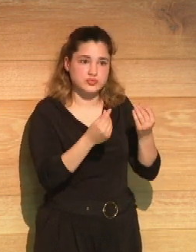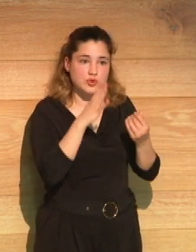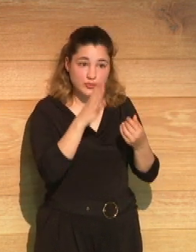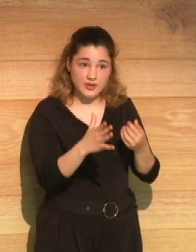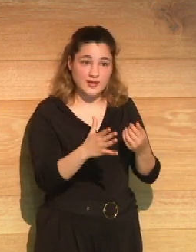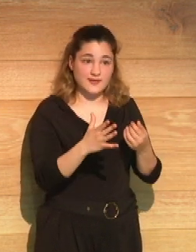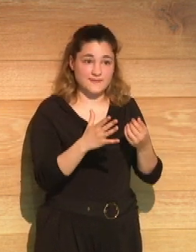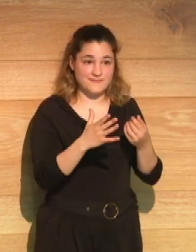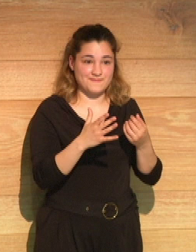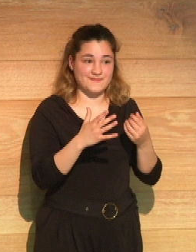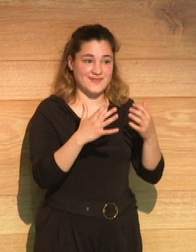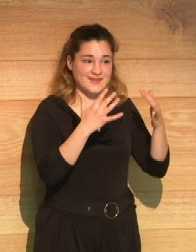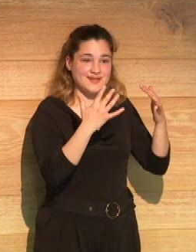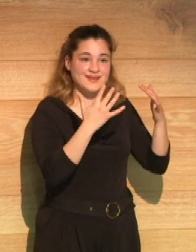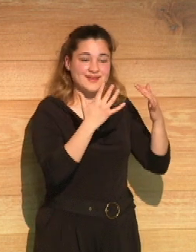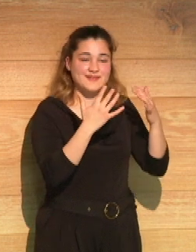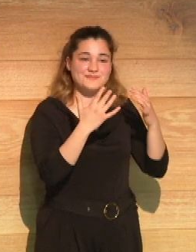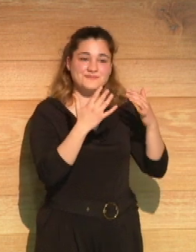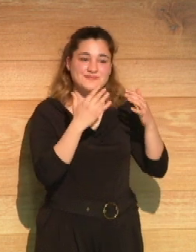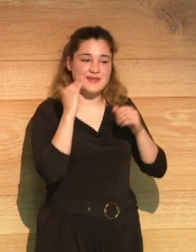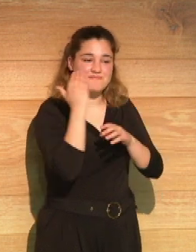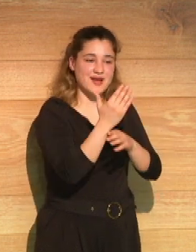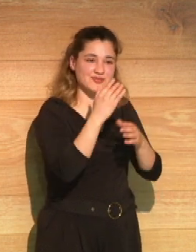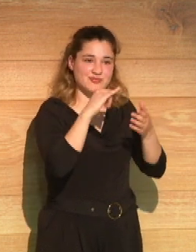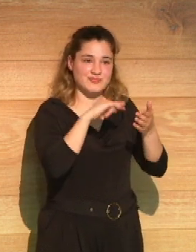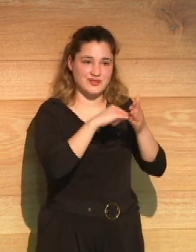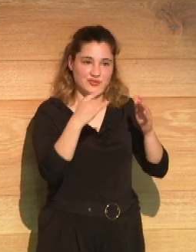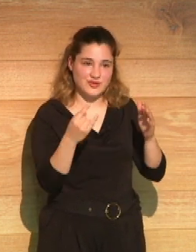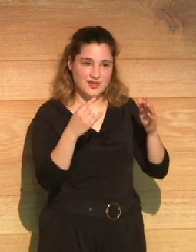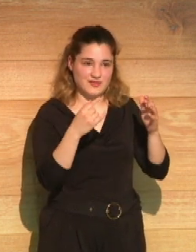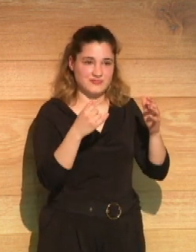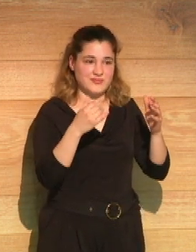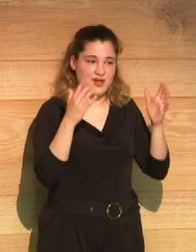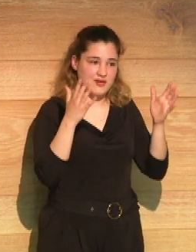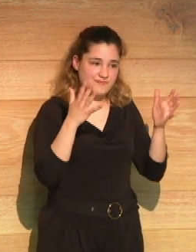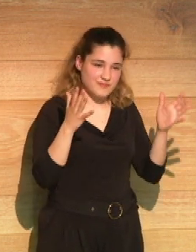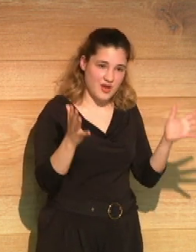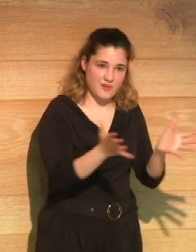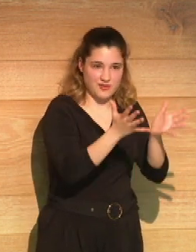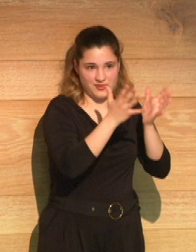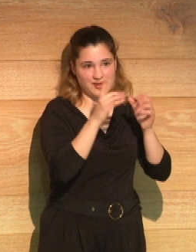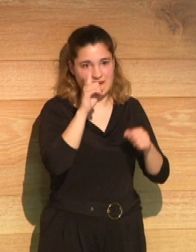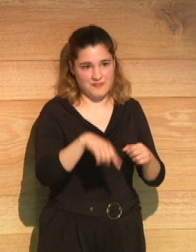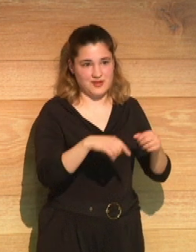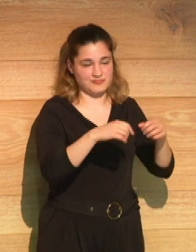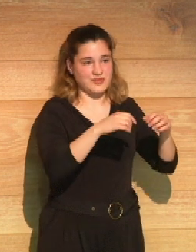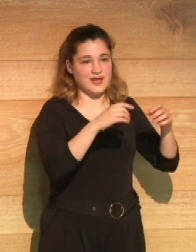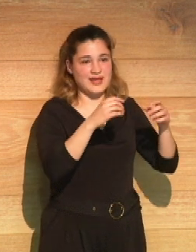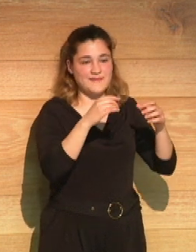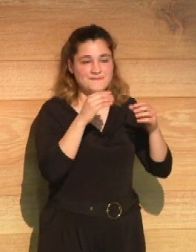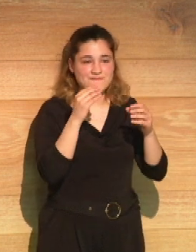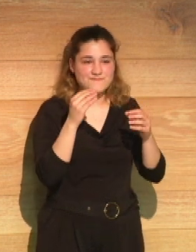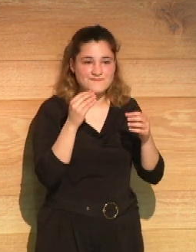amplía el impacto de las iniciativas de digitalización, amplía los beneficios de todos los proyectos